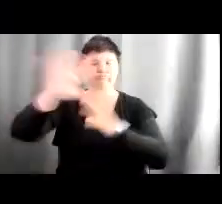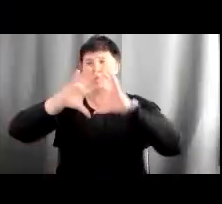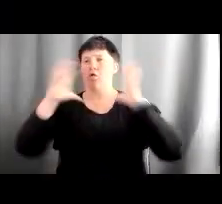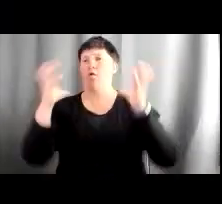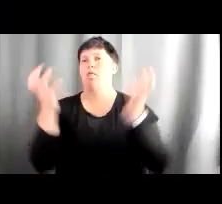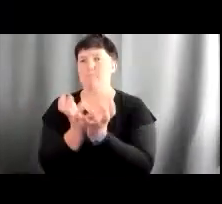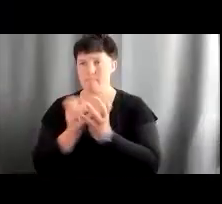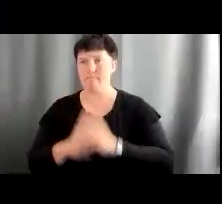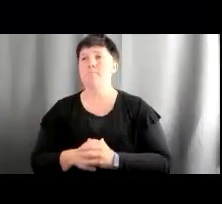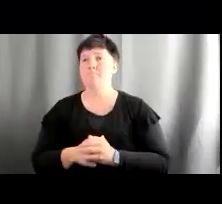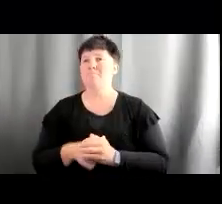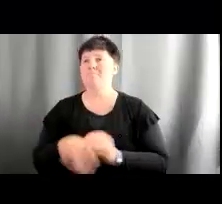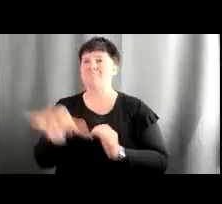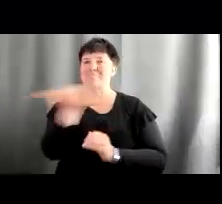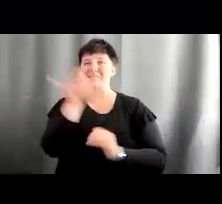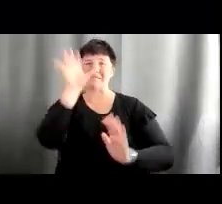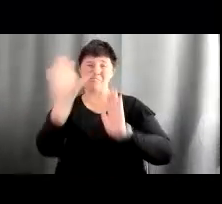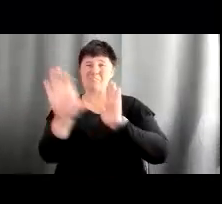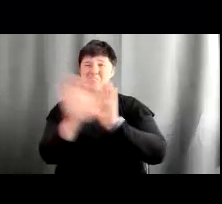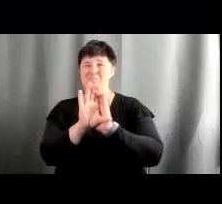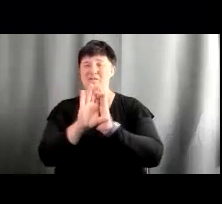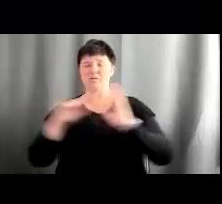imagen en todas las partes cada noche.